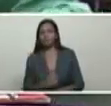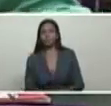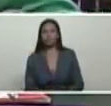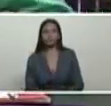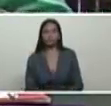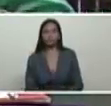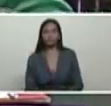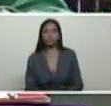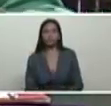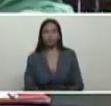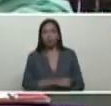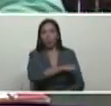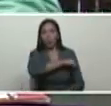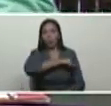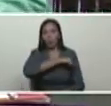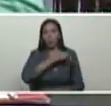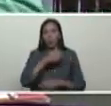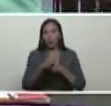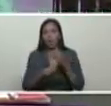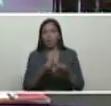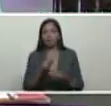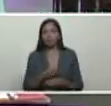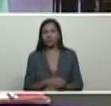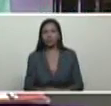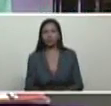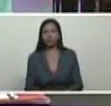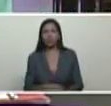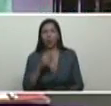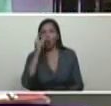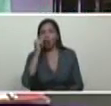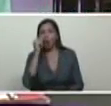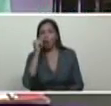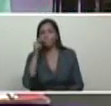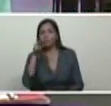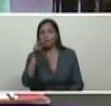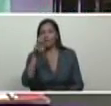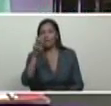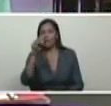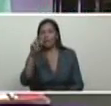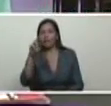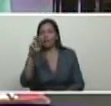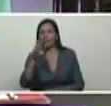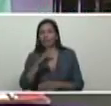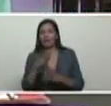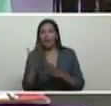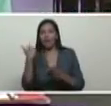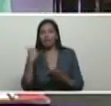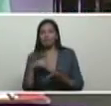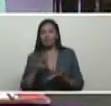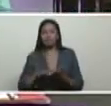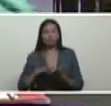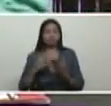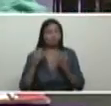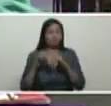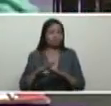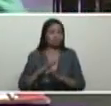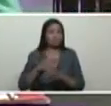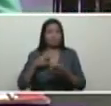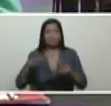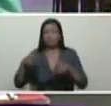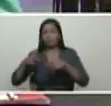le dio hasta con el codo pues. Henry Falcón tocó así la lona. Me rindo, me rindo.